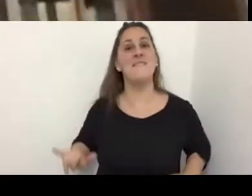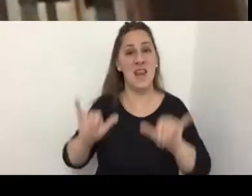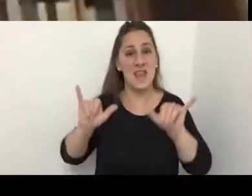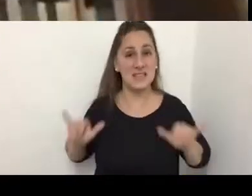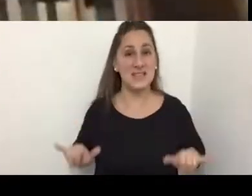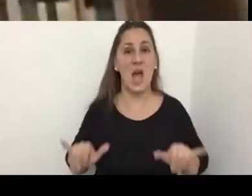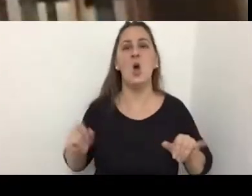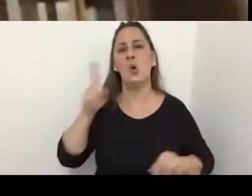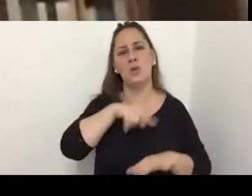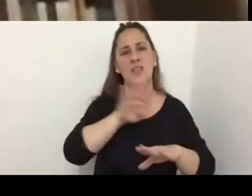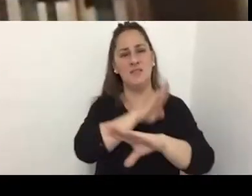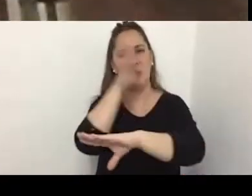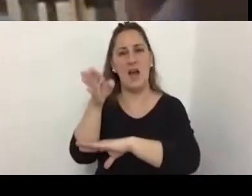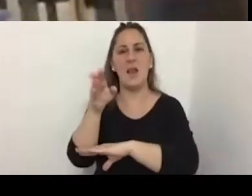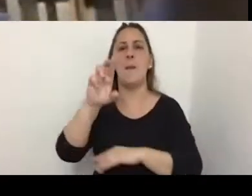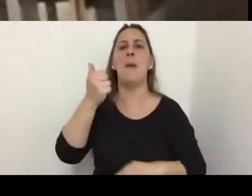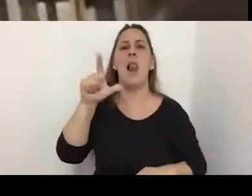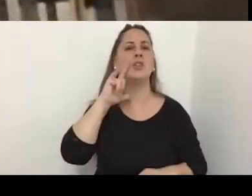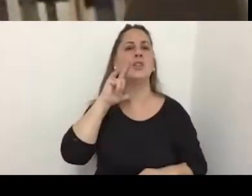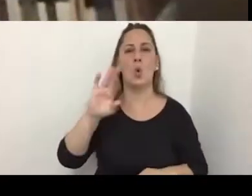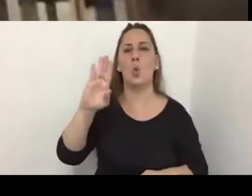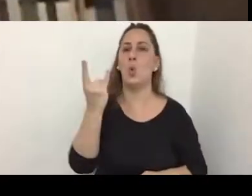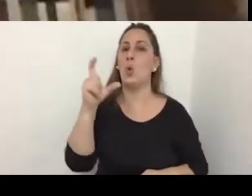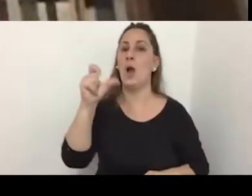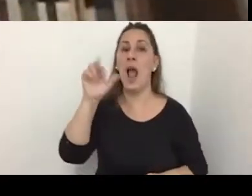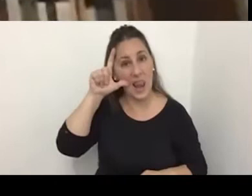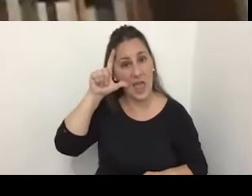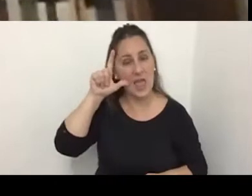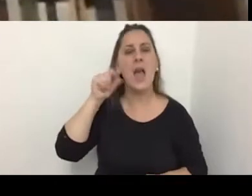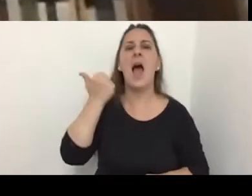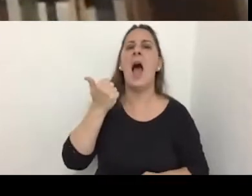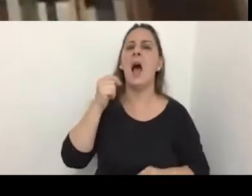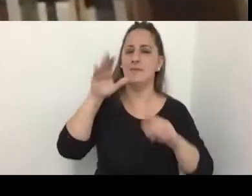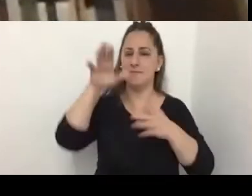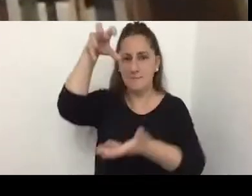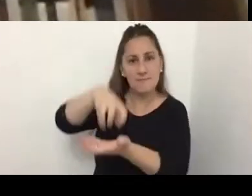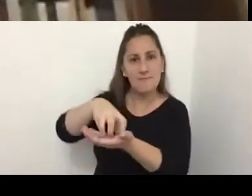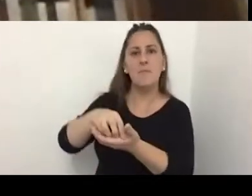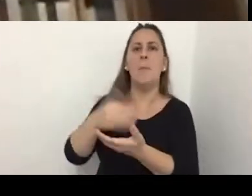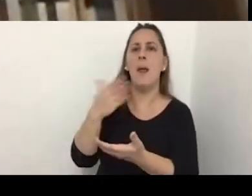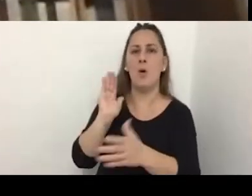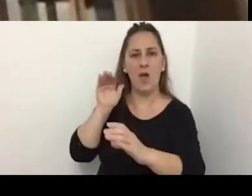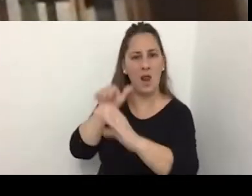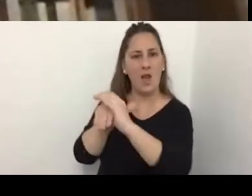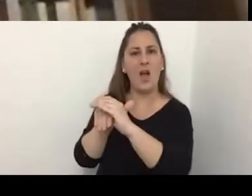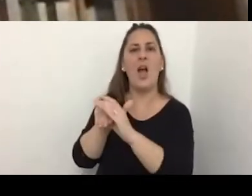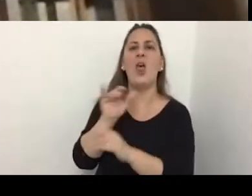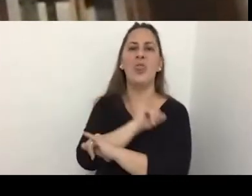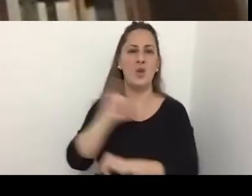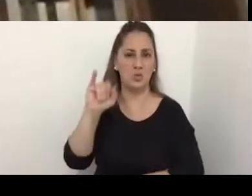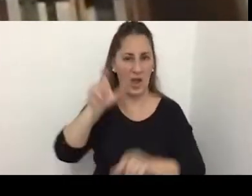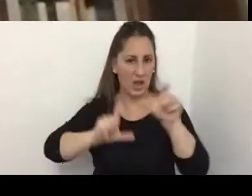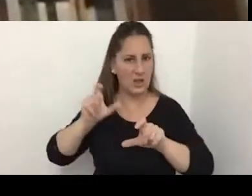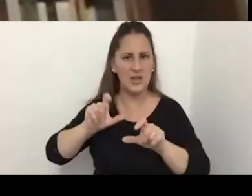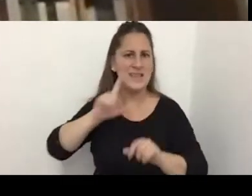Palazzo Ducale en Venecia, hay buzones donde denunciar a la gente. Un estado netamente